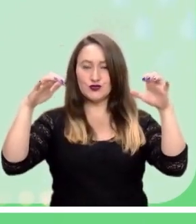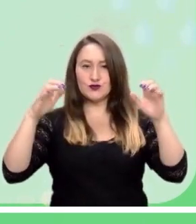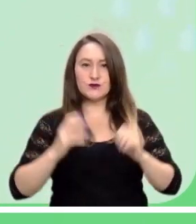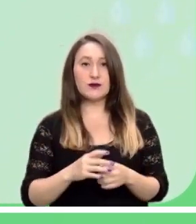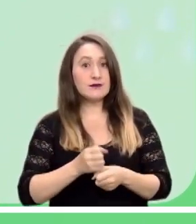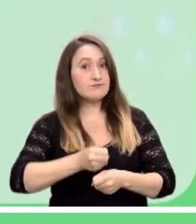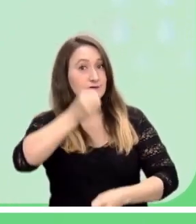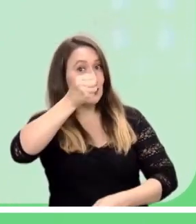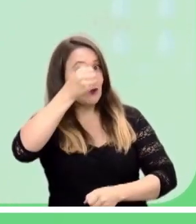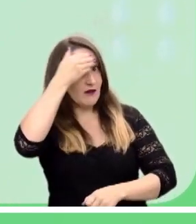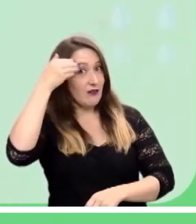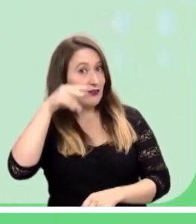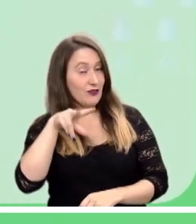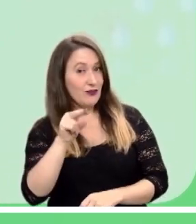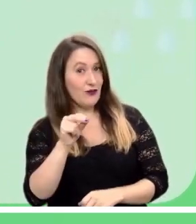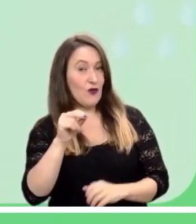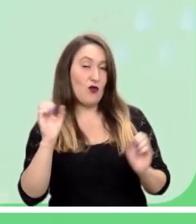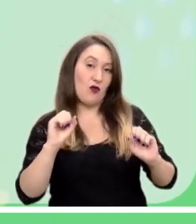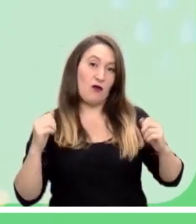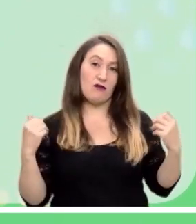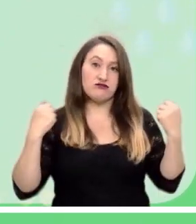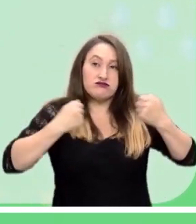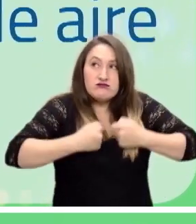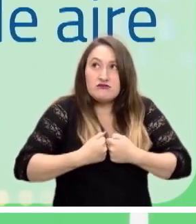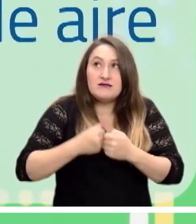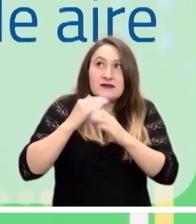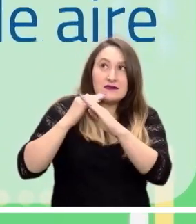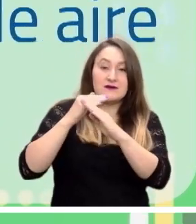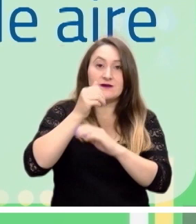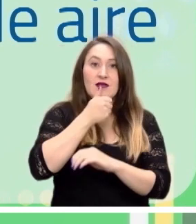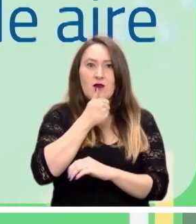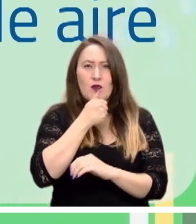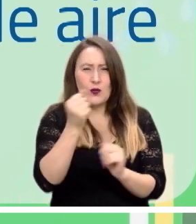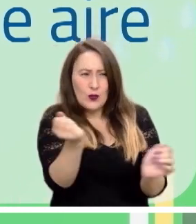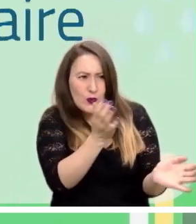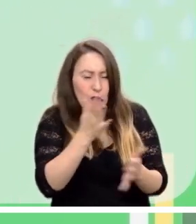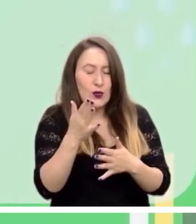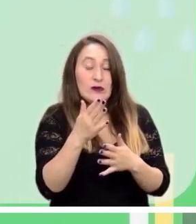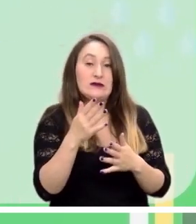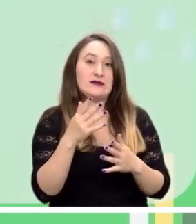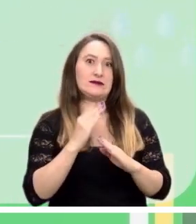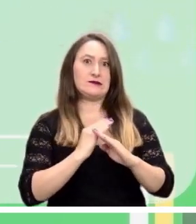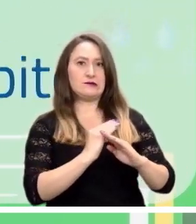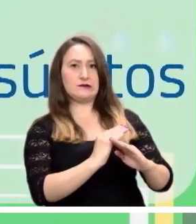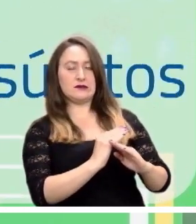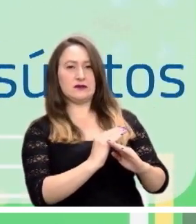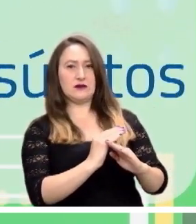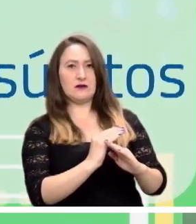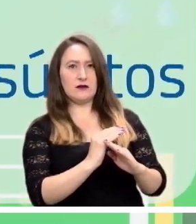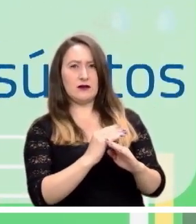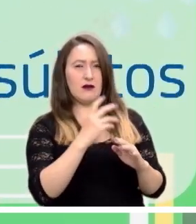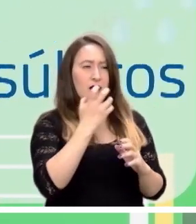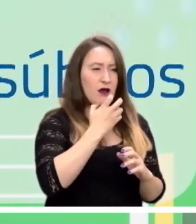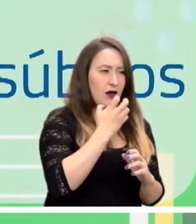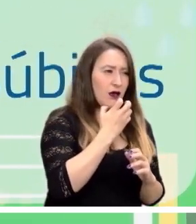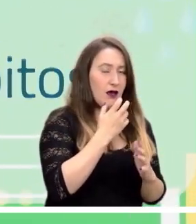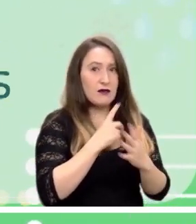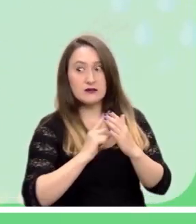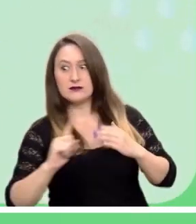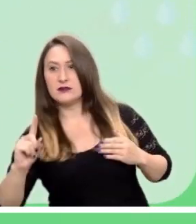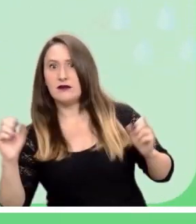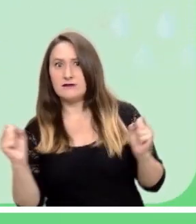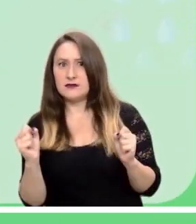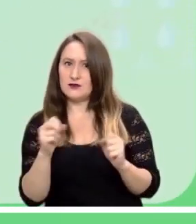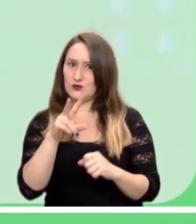calzado apropiado. No olvide llevar sombrilla o impermeable. Evite las corrientes frías de aire. No se exponga a